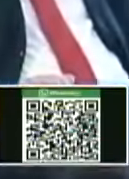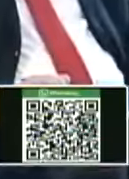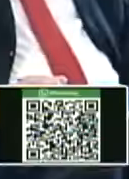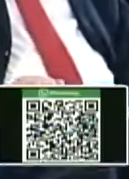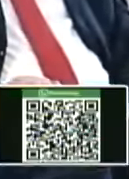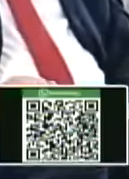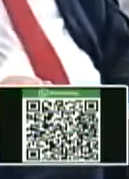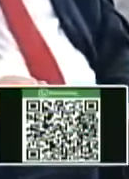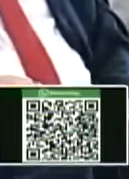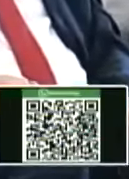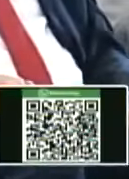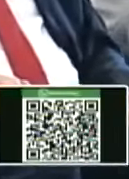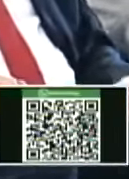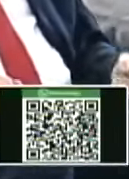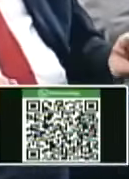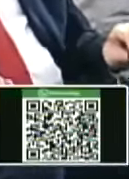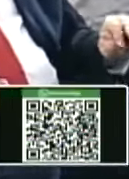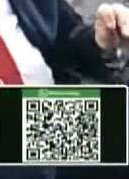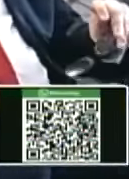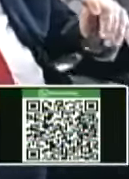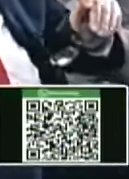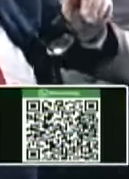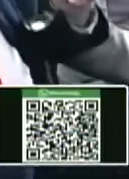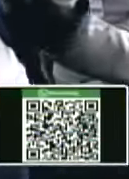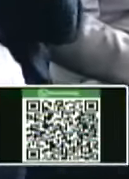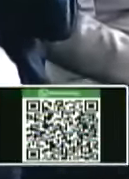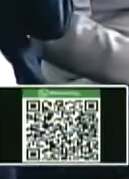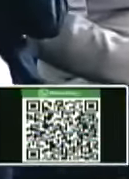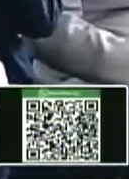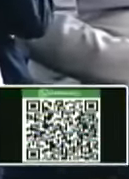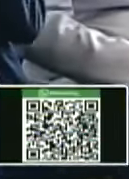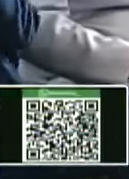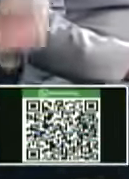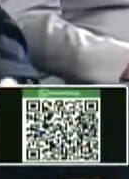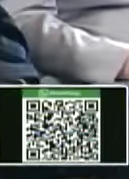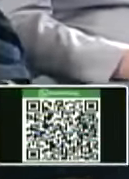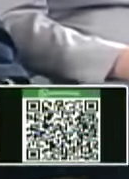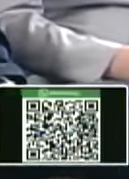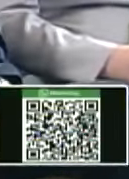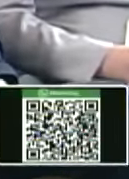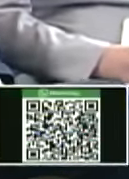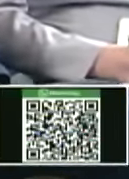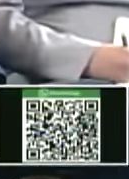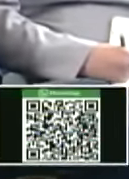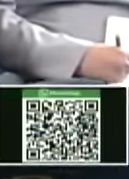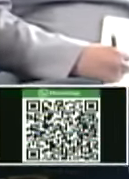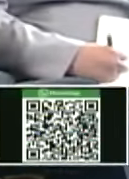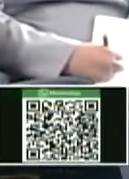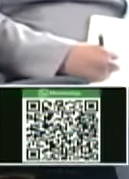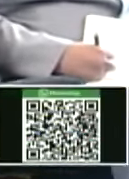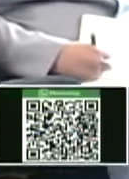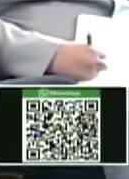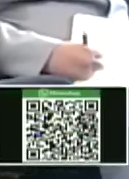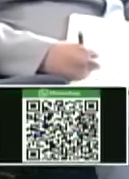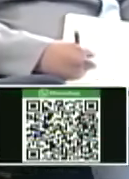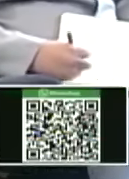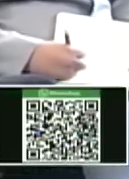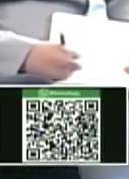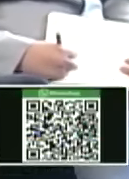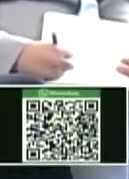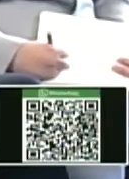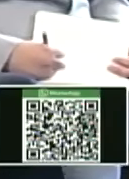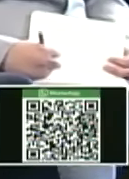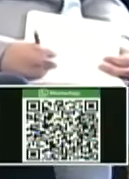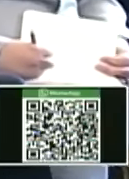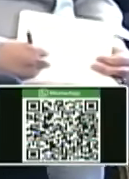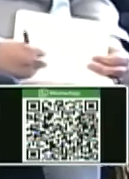para llegar con la verdad de Venezuela frente a tanta manipulación, frente a tanta mentira que